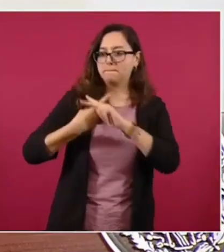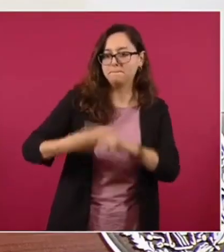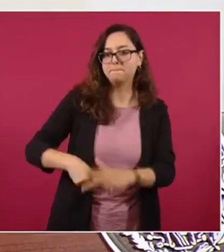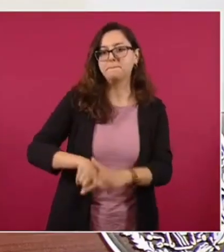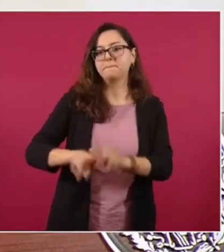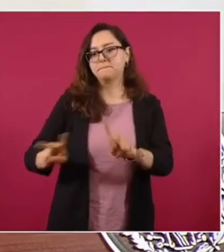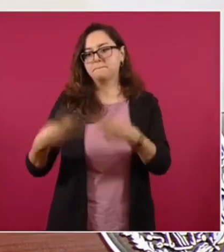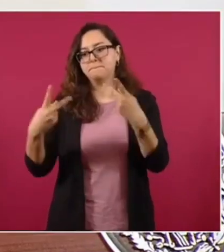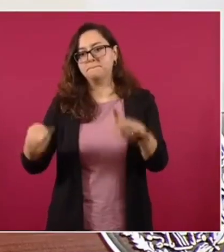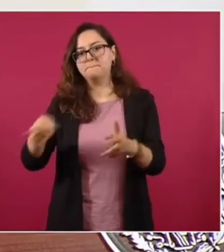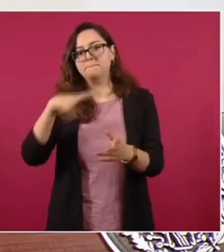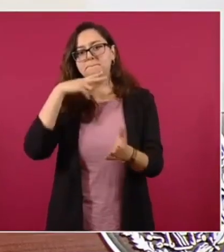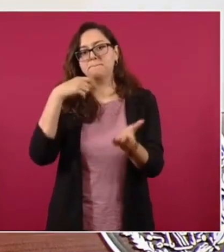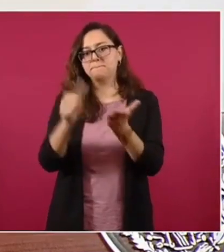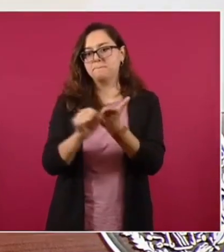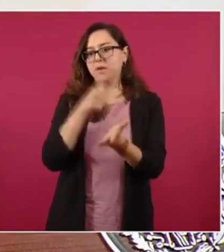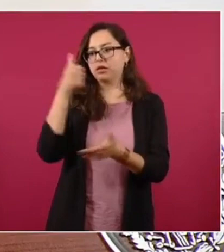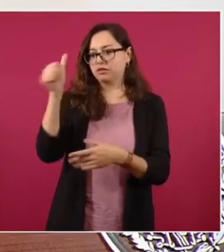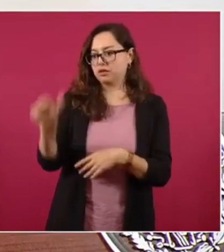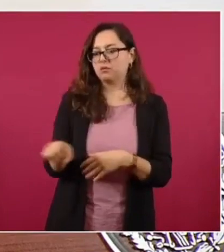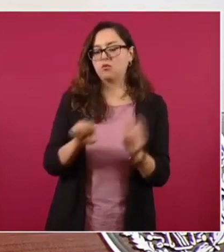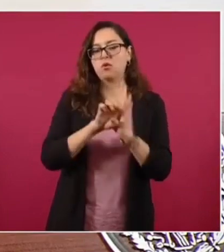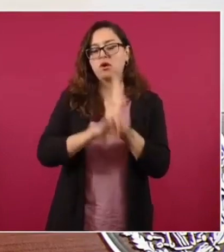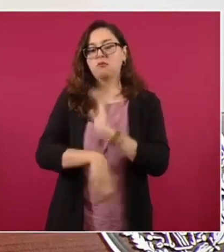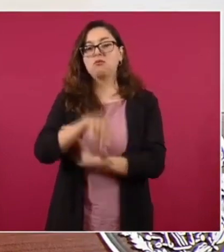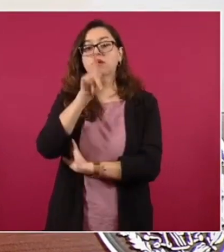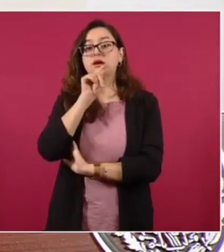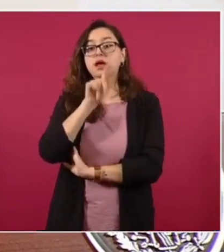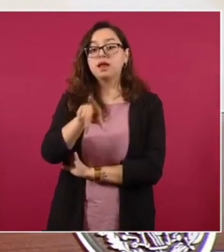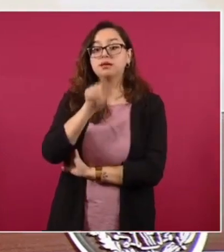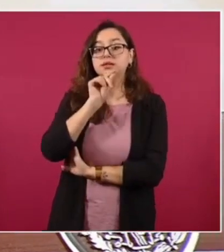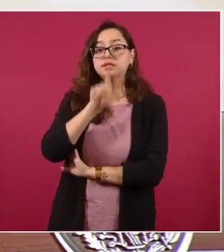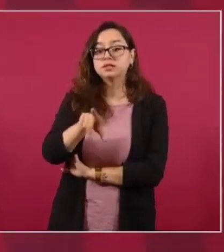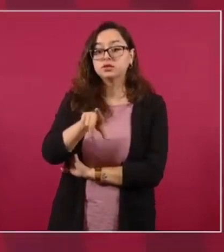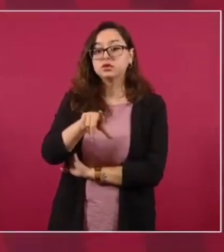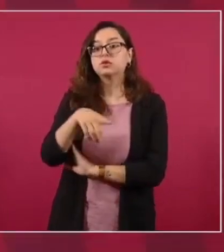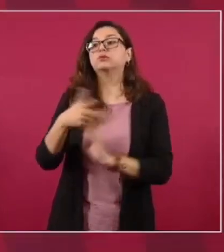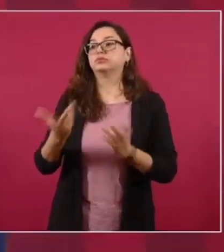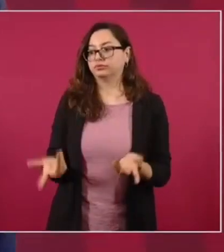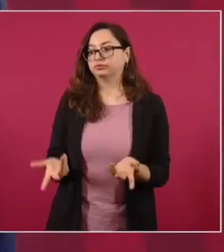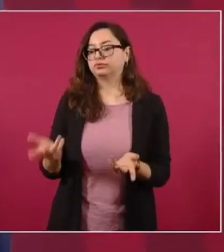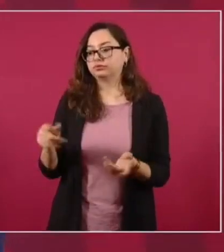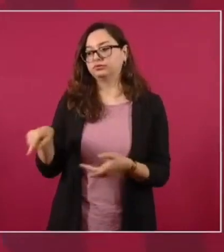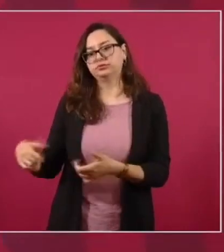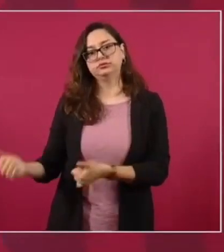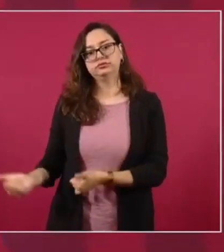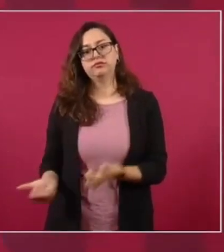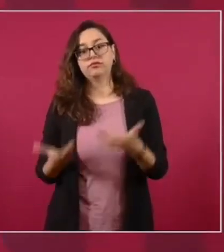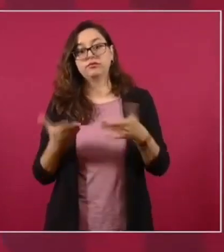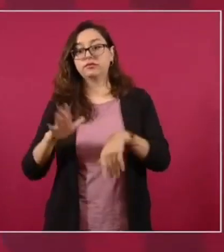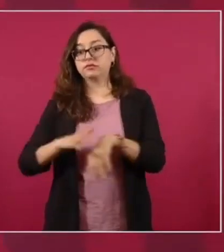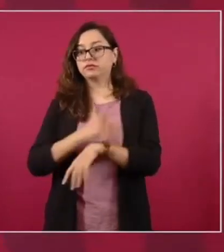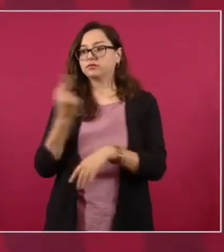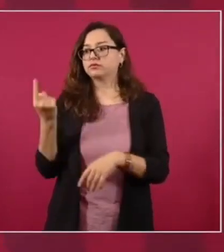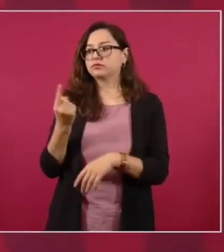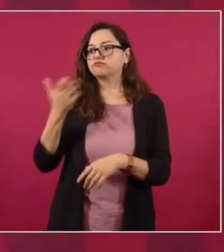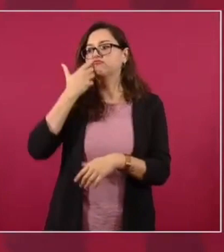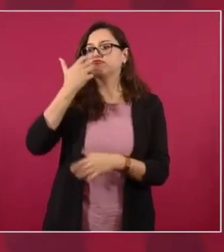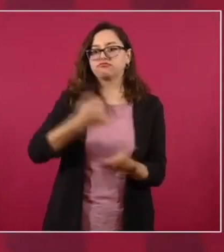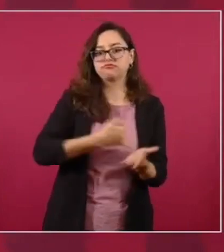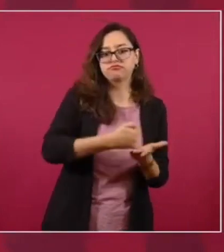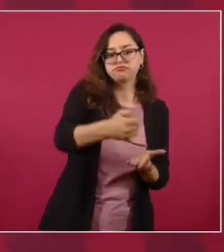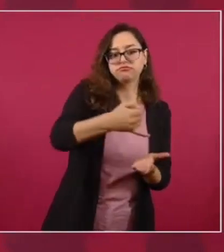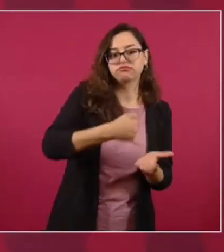y esto va a ayudar a que no haya tala de bosques para